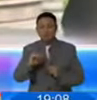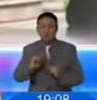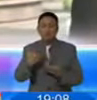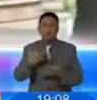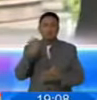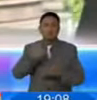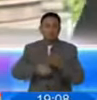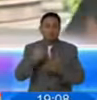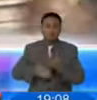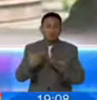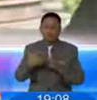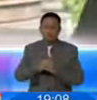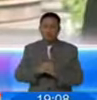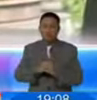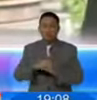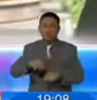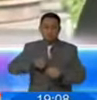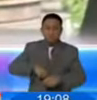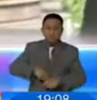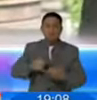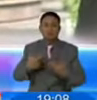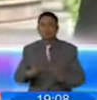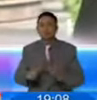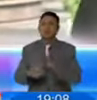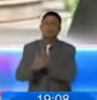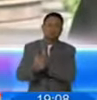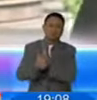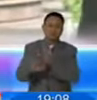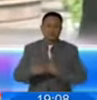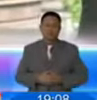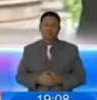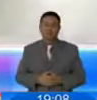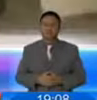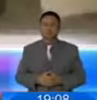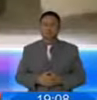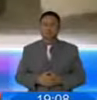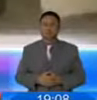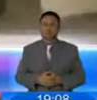cívicas, campañas de capacitación, campañas sociales, etcétera.